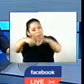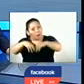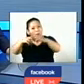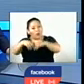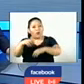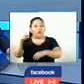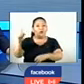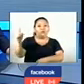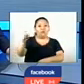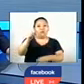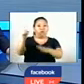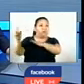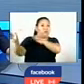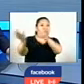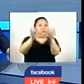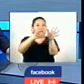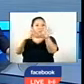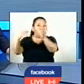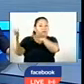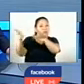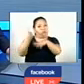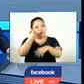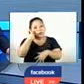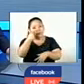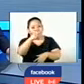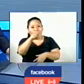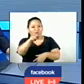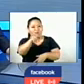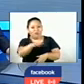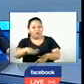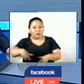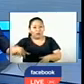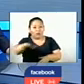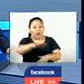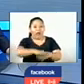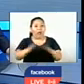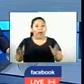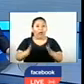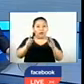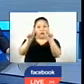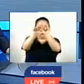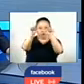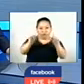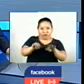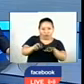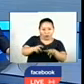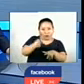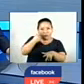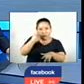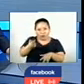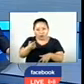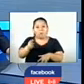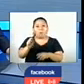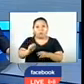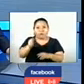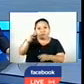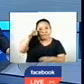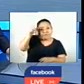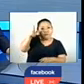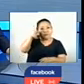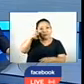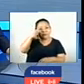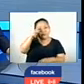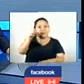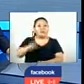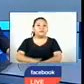huracanes acechan el planeta y desde el espacio la radiografía que permiten los satélites aporta una enorme cantidad de información que ayuda a